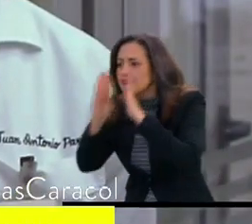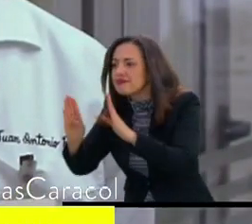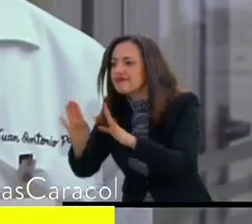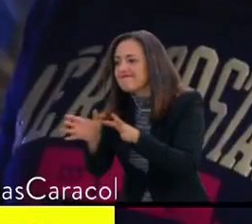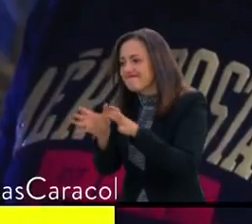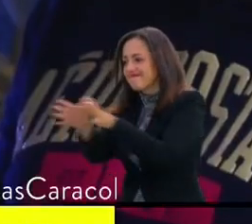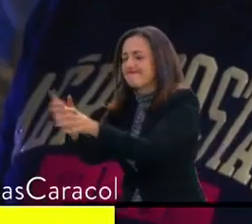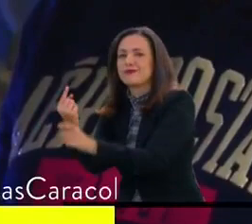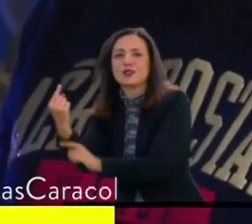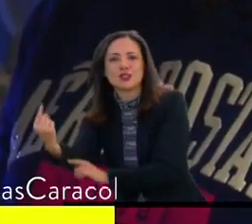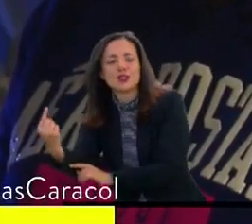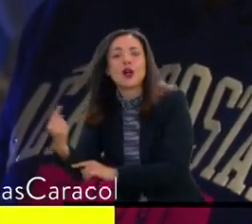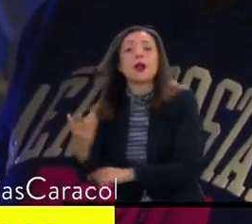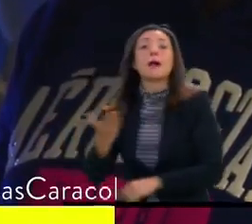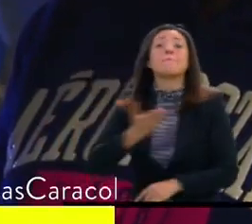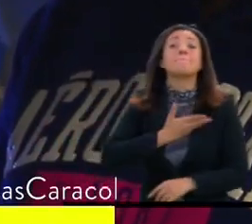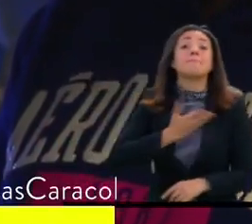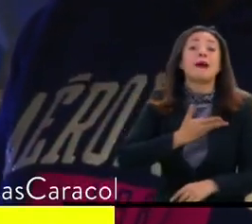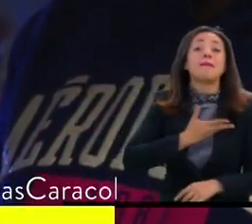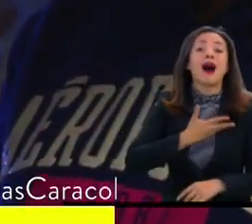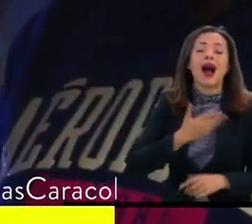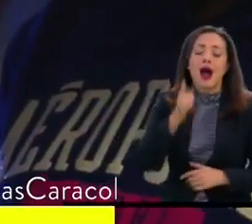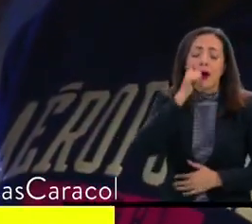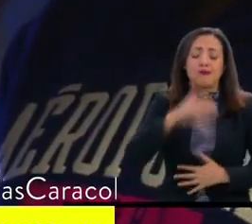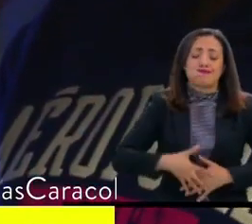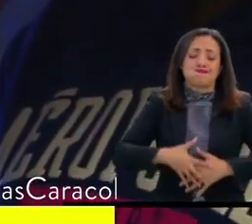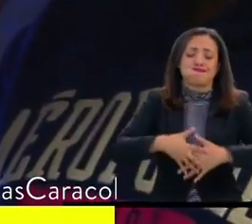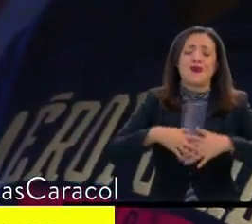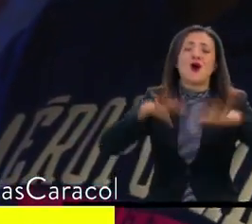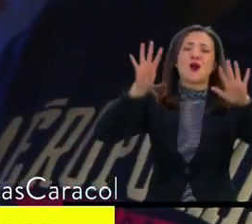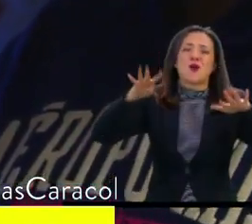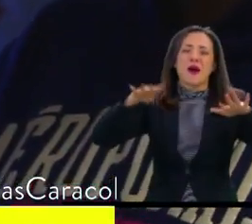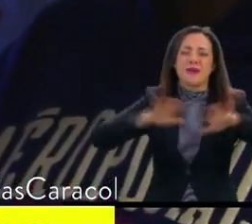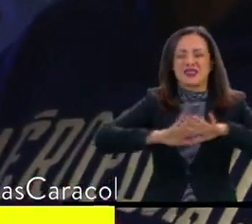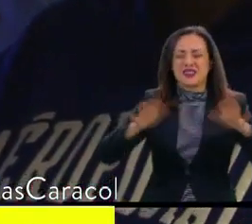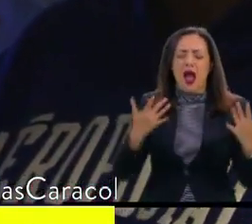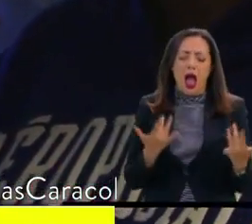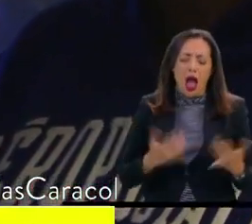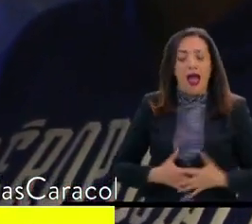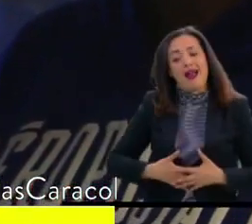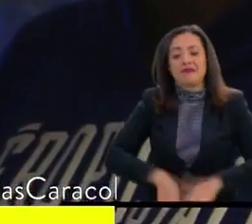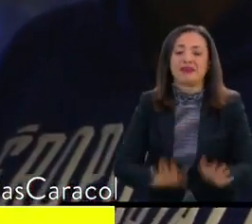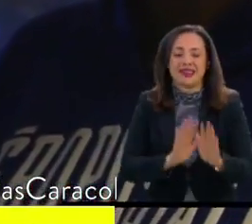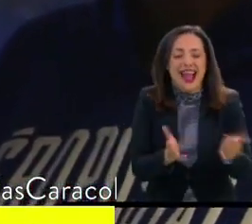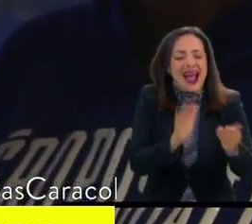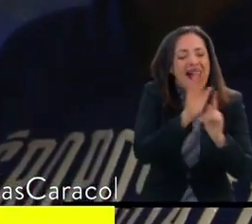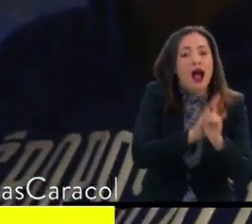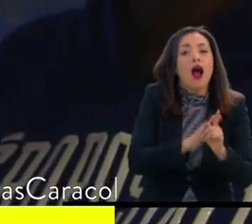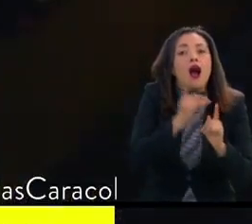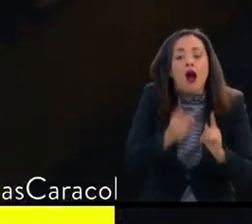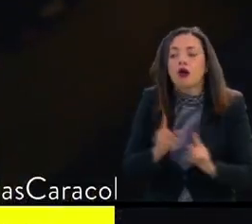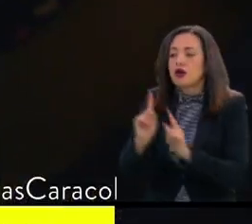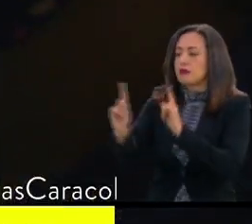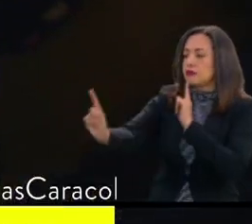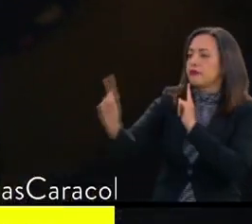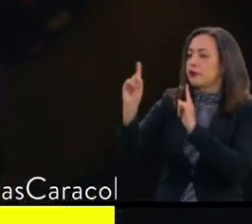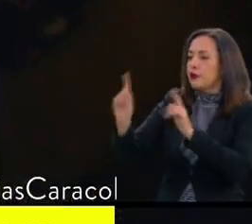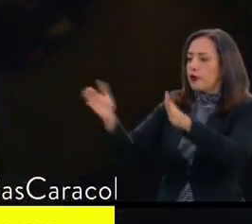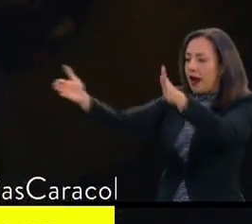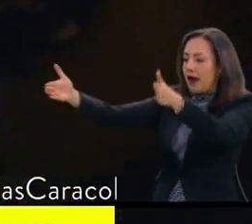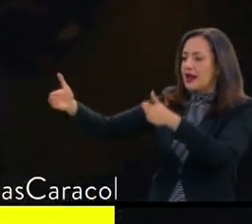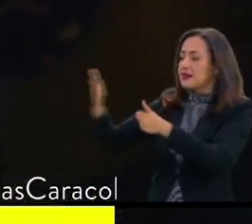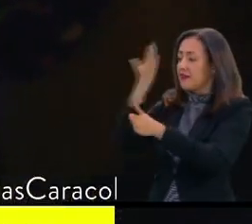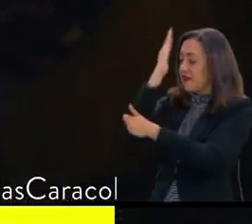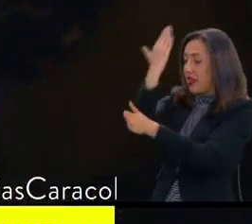aislamiento su madre esperó nueve meses para poder tocar y acariciar a su hijo el vidrio de la incubadora lo separaba pero